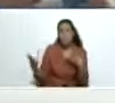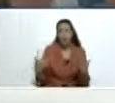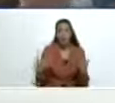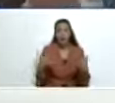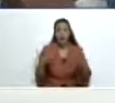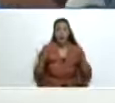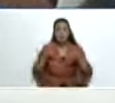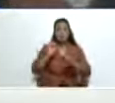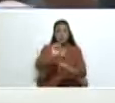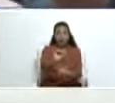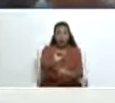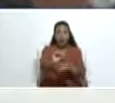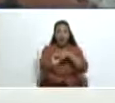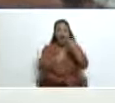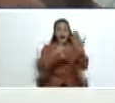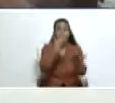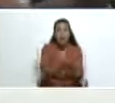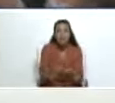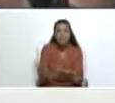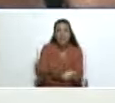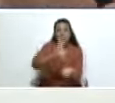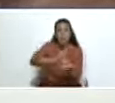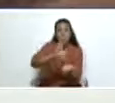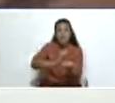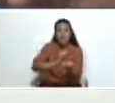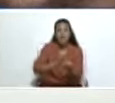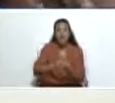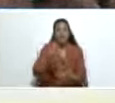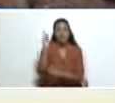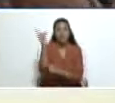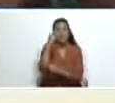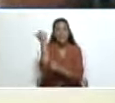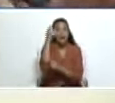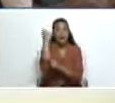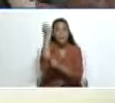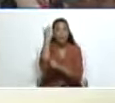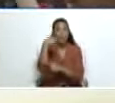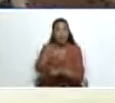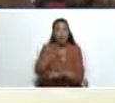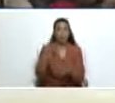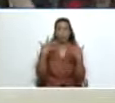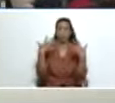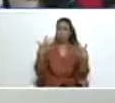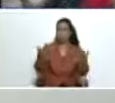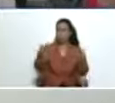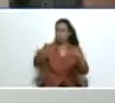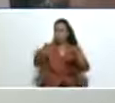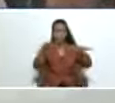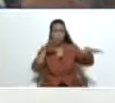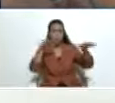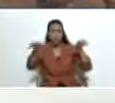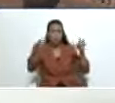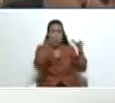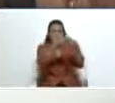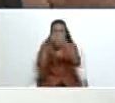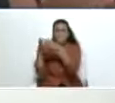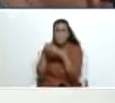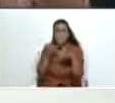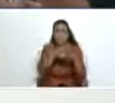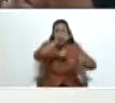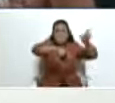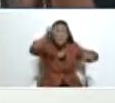cuando llegamos a San Fernando de Apure, yo veo que hay un tumulto, una gente, una